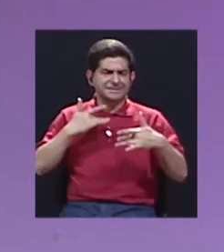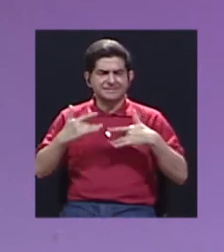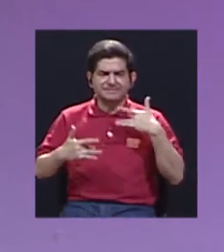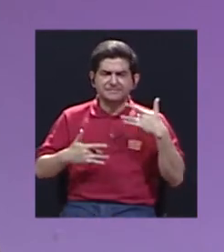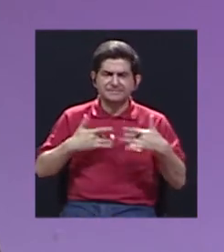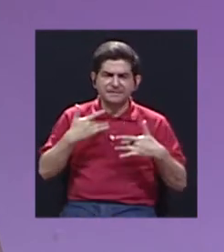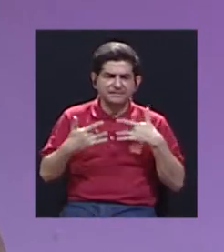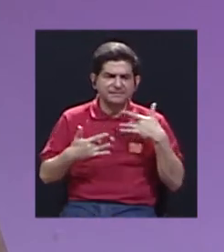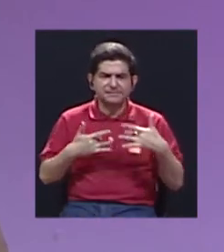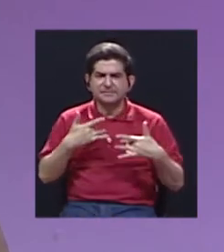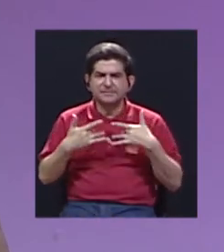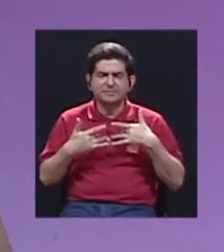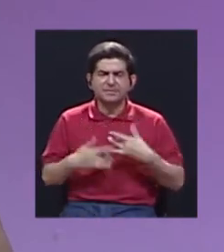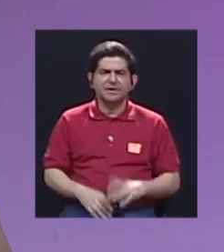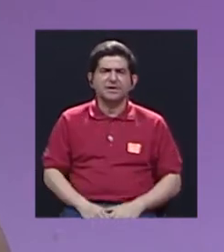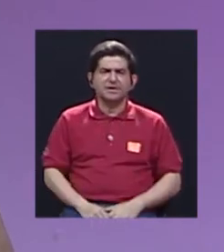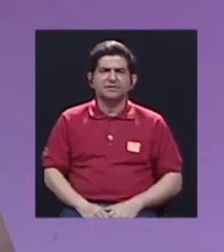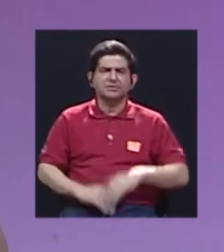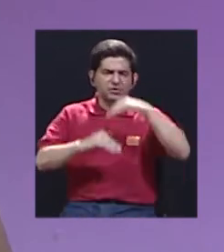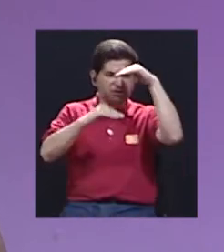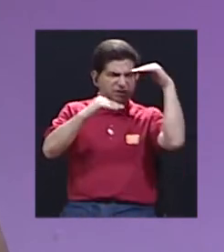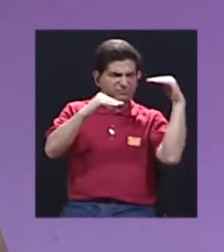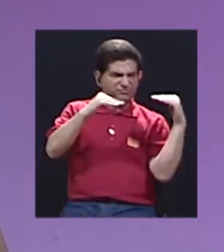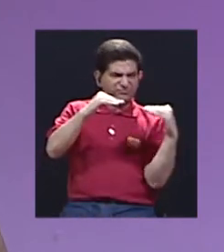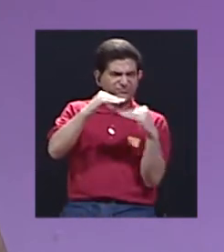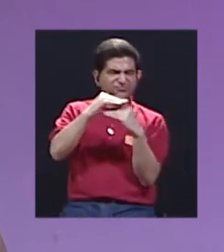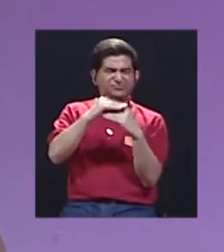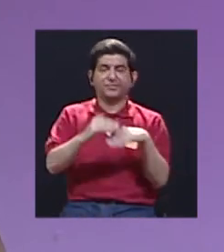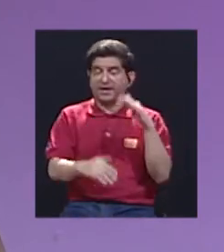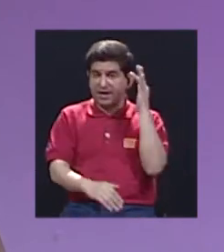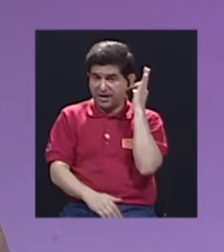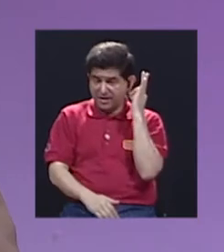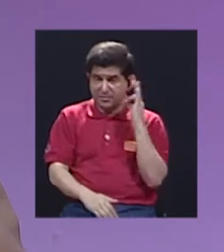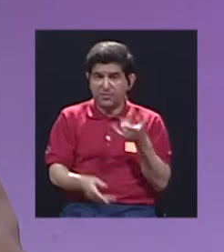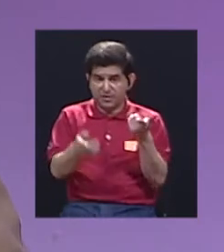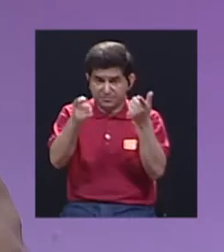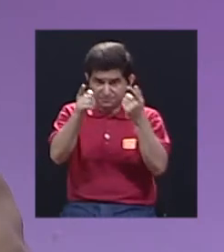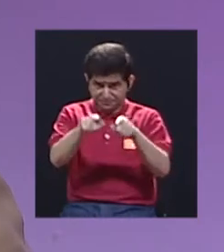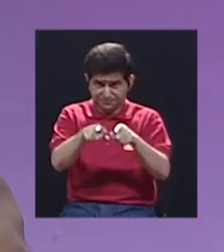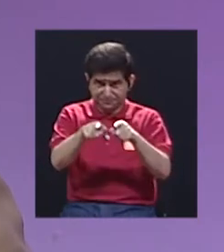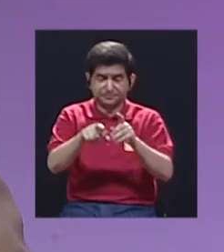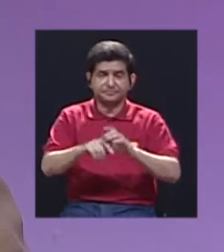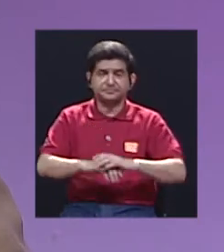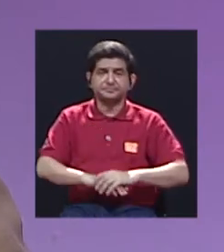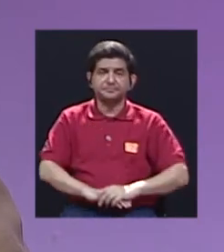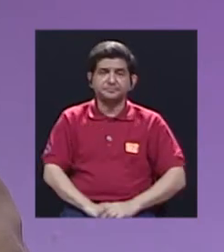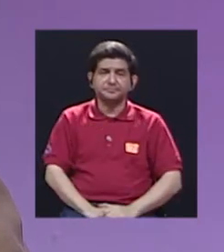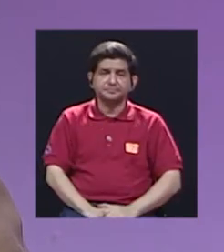sentimientos de subalternidad de la mujer